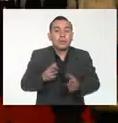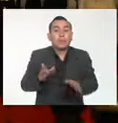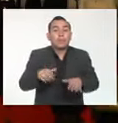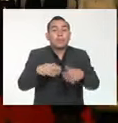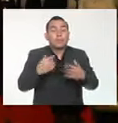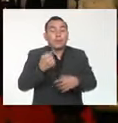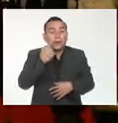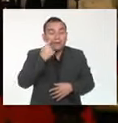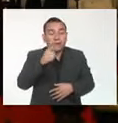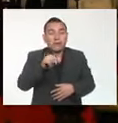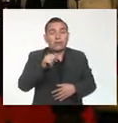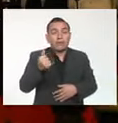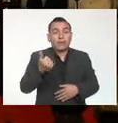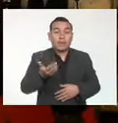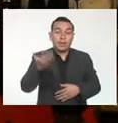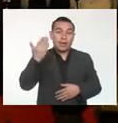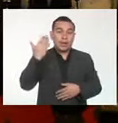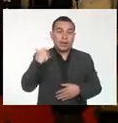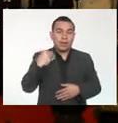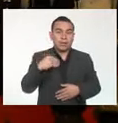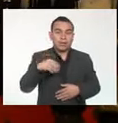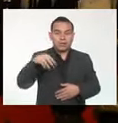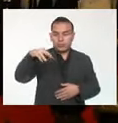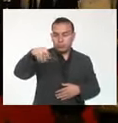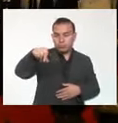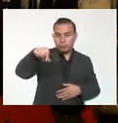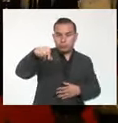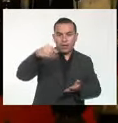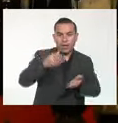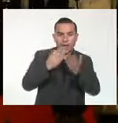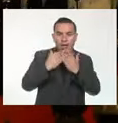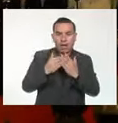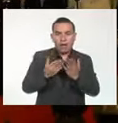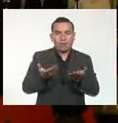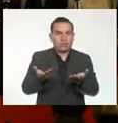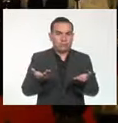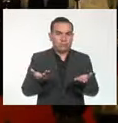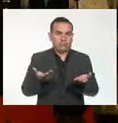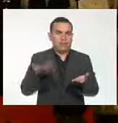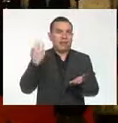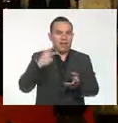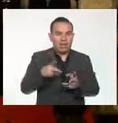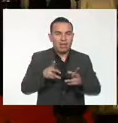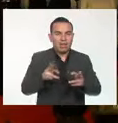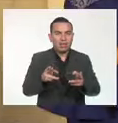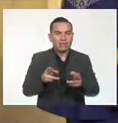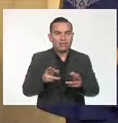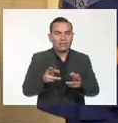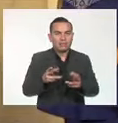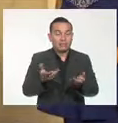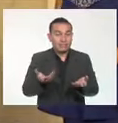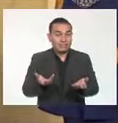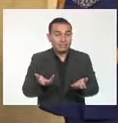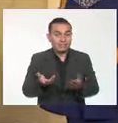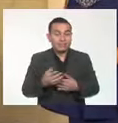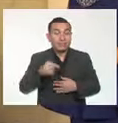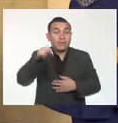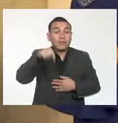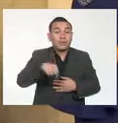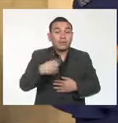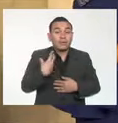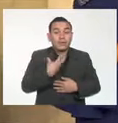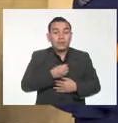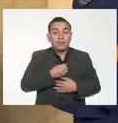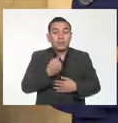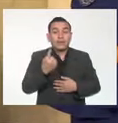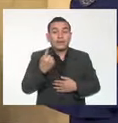demás. Antes hacían un chorro y literalmente hacían un evento para inaugurar el chorro. Ahora no hemos